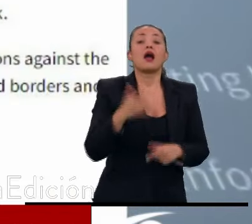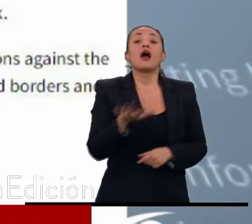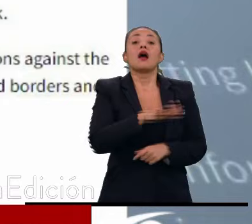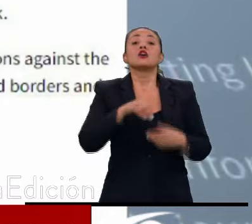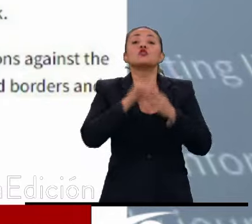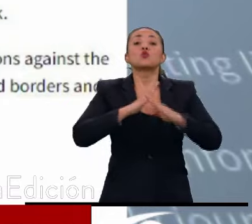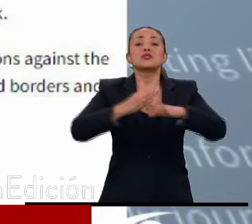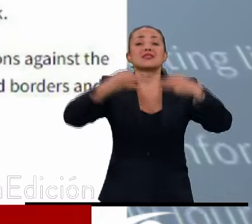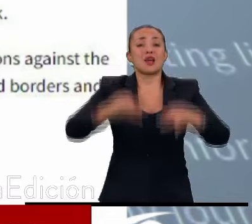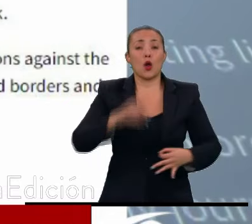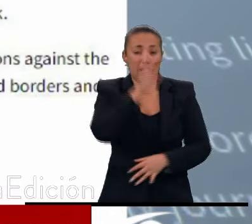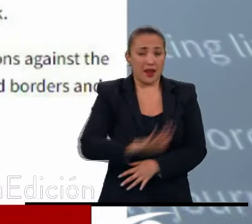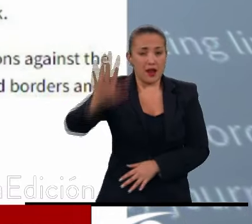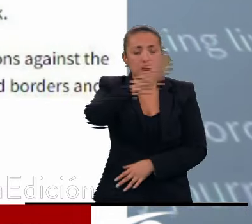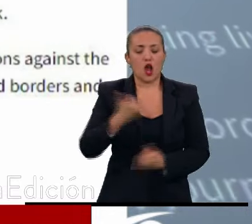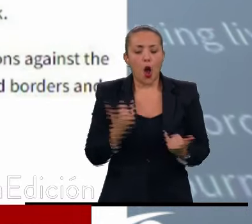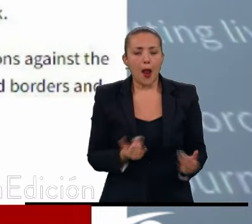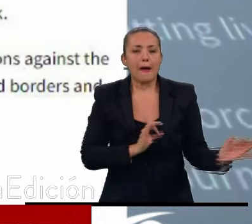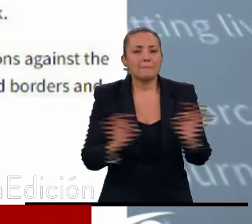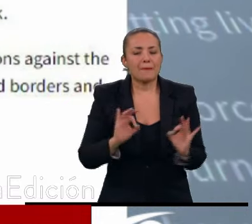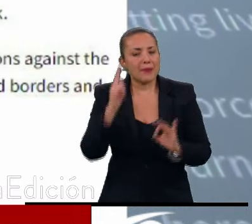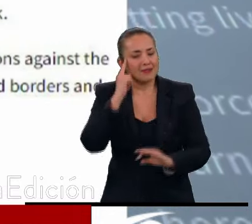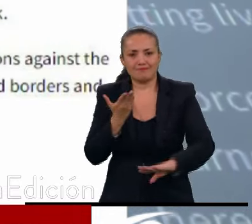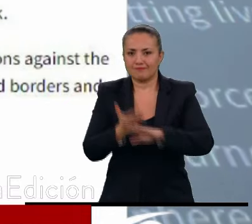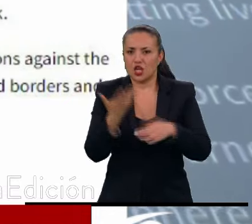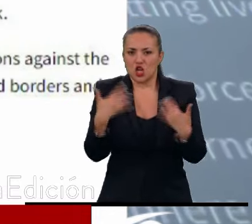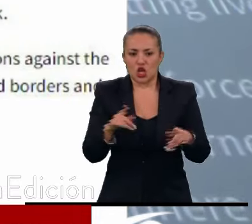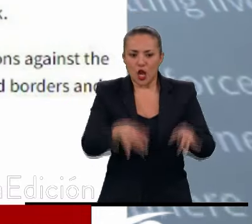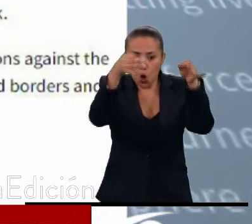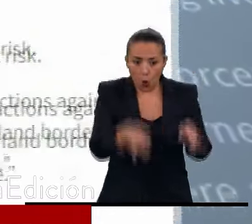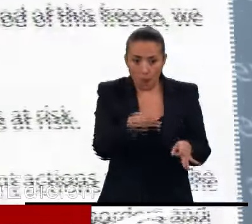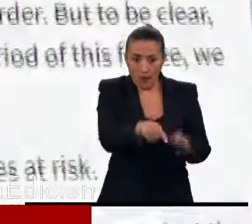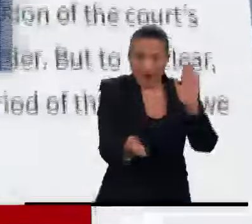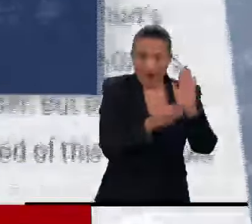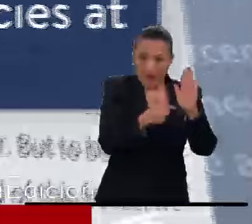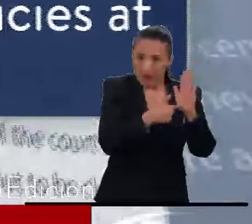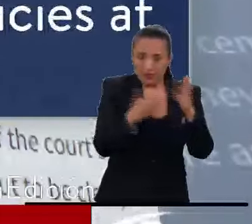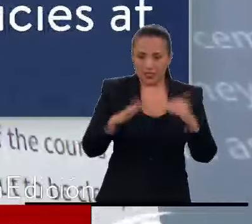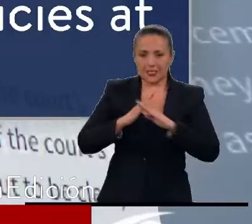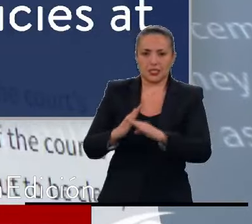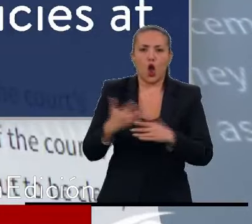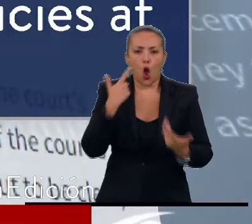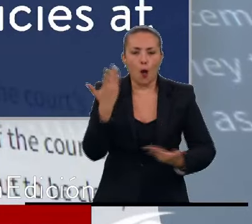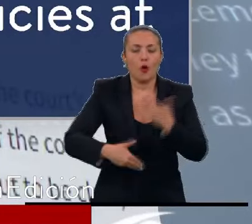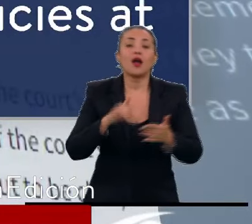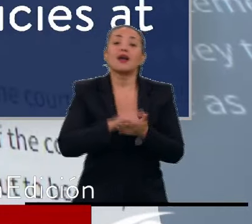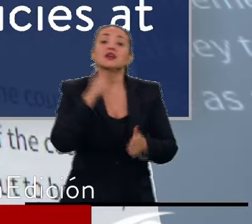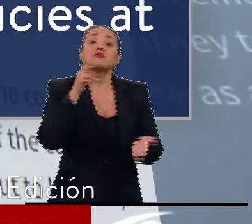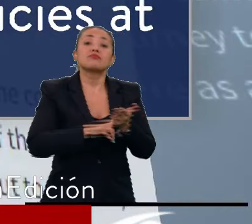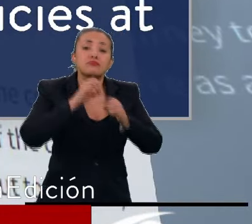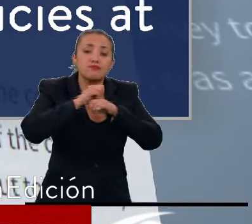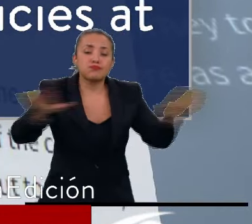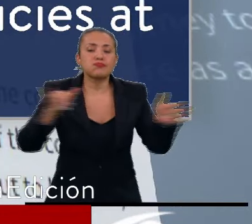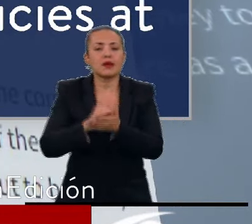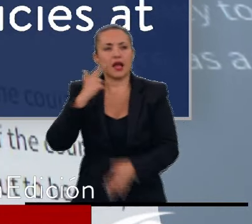de seguridad nacional señaló que prepara una moción para retrasar el cumplimiento del fallo a través de un comunicado Indicó que esto le